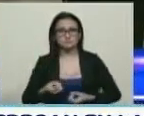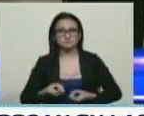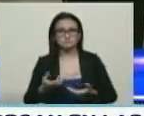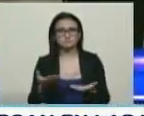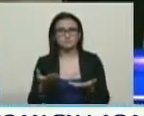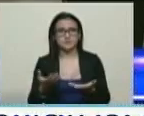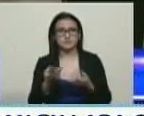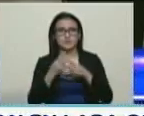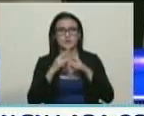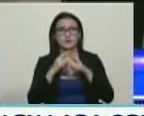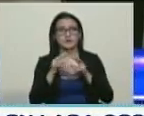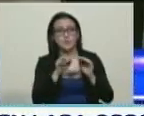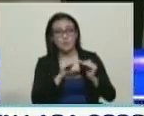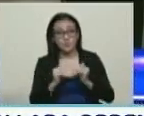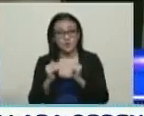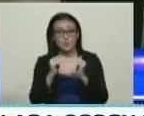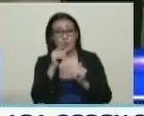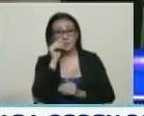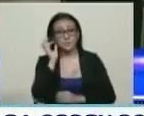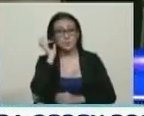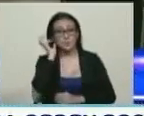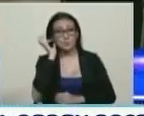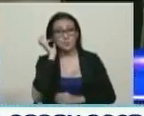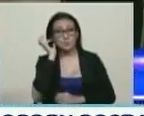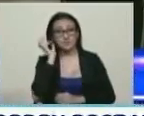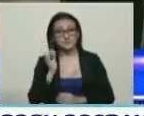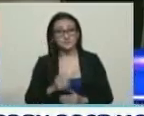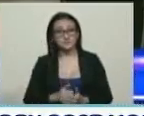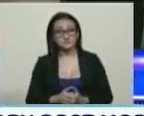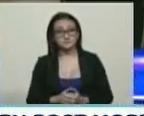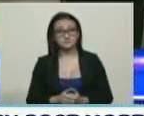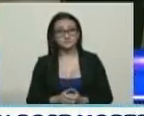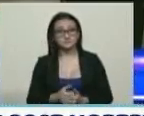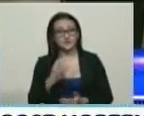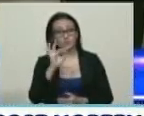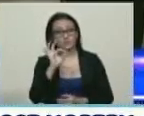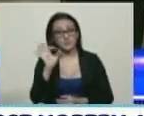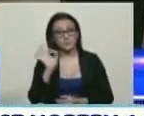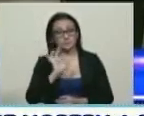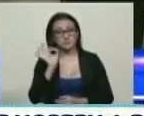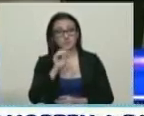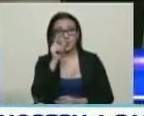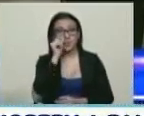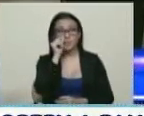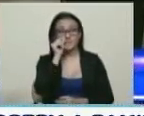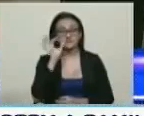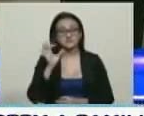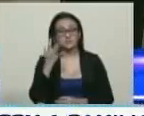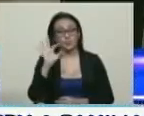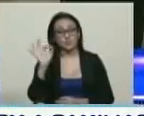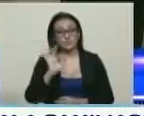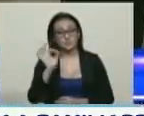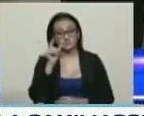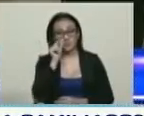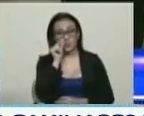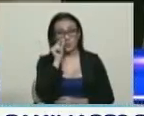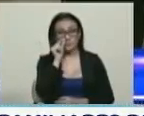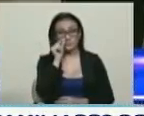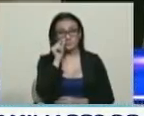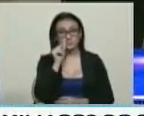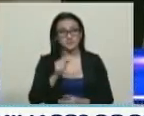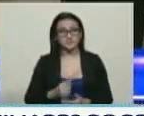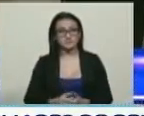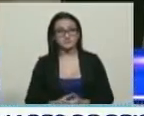la paridad y la alternabilidad. Es decir, 50% mujeres,